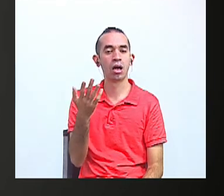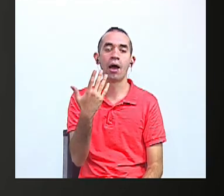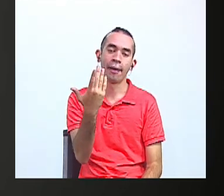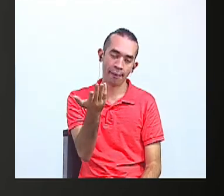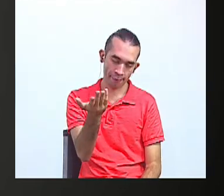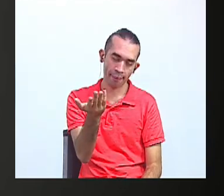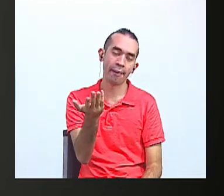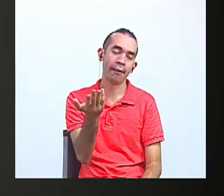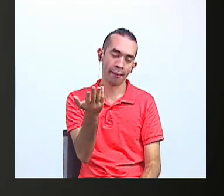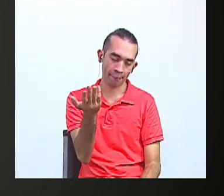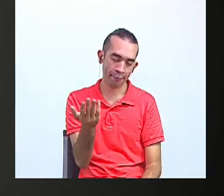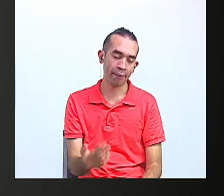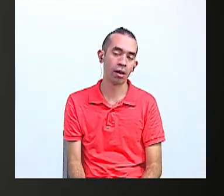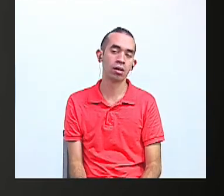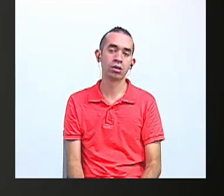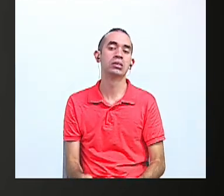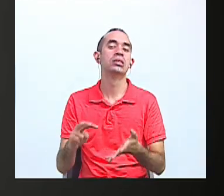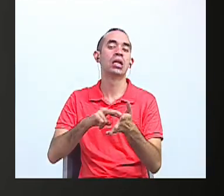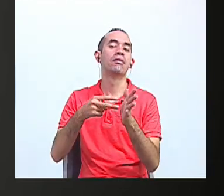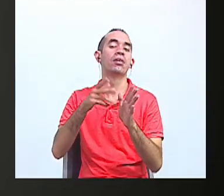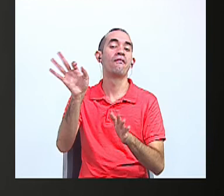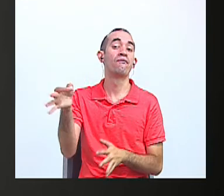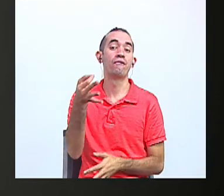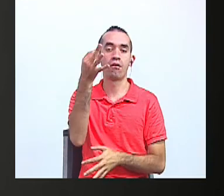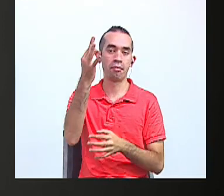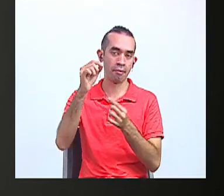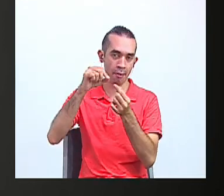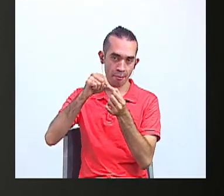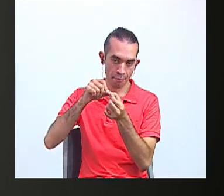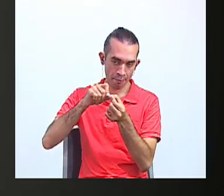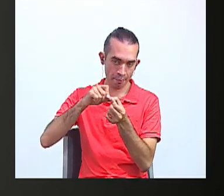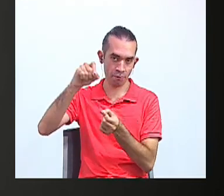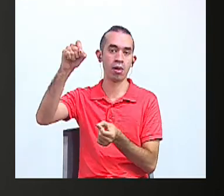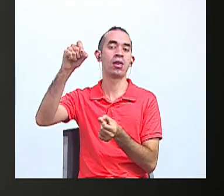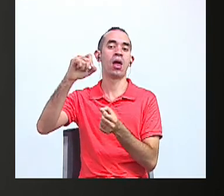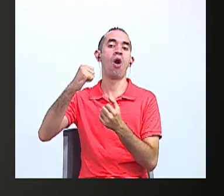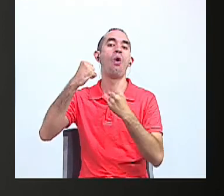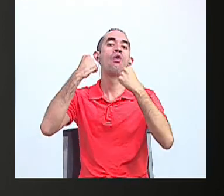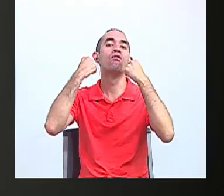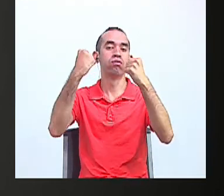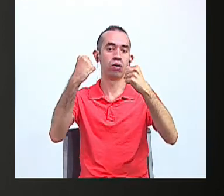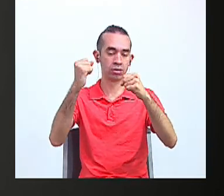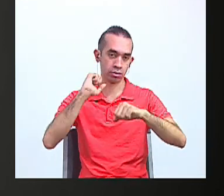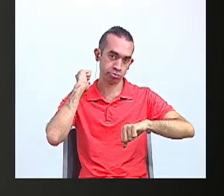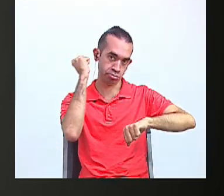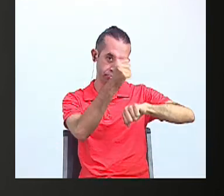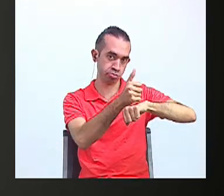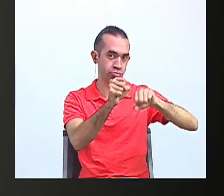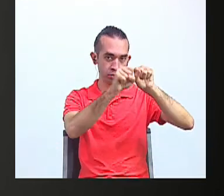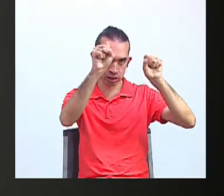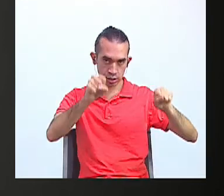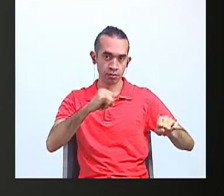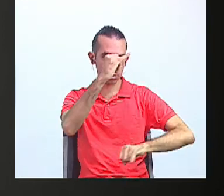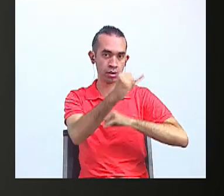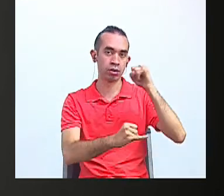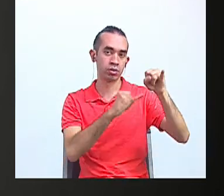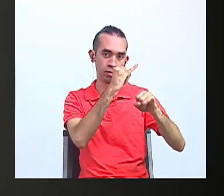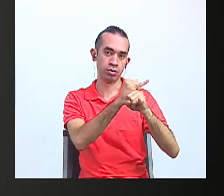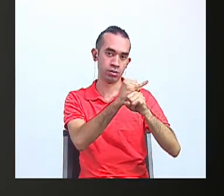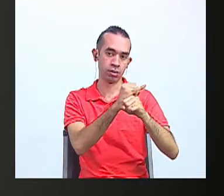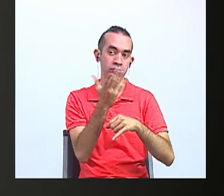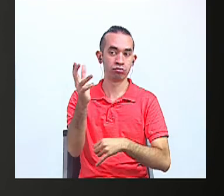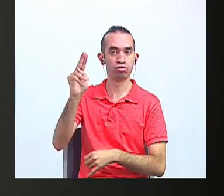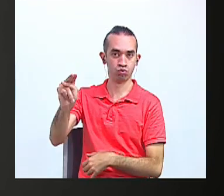Claro, el Newton es la unidad de medida para la fuerza según el sistema internacional.